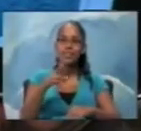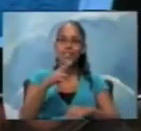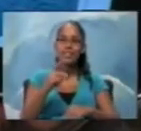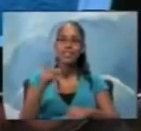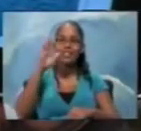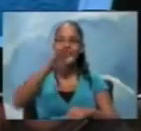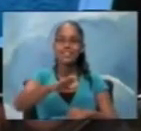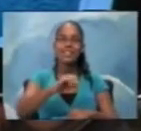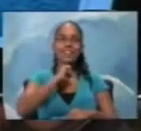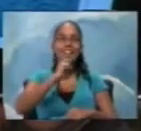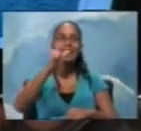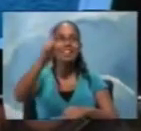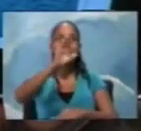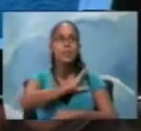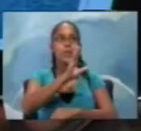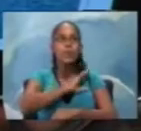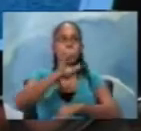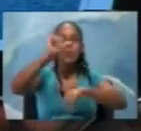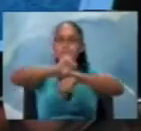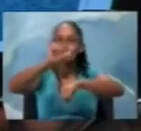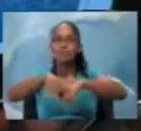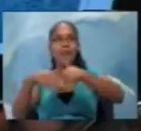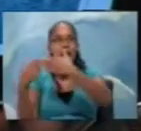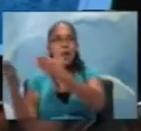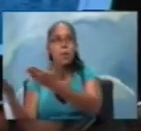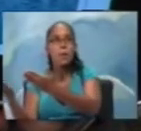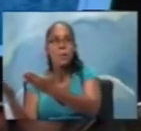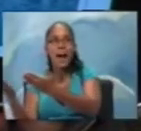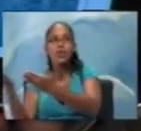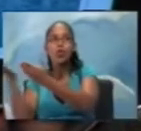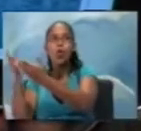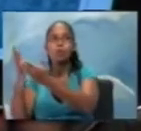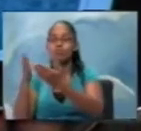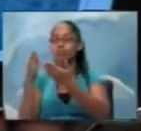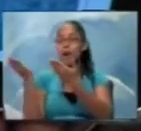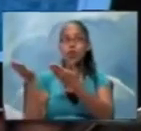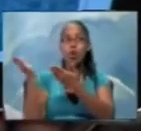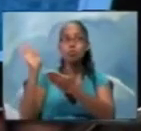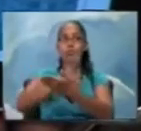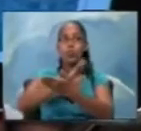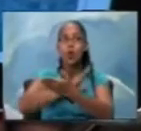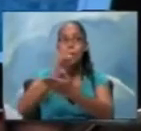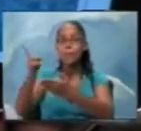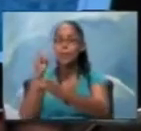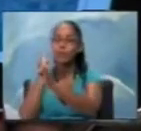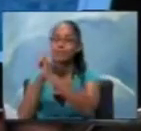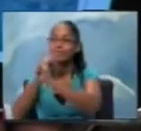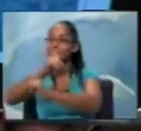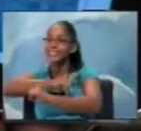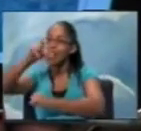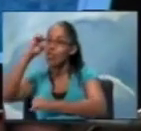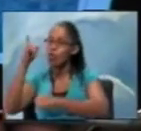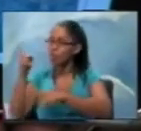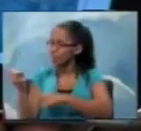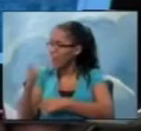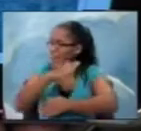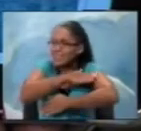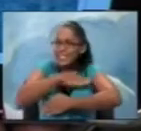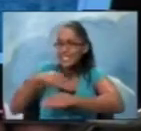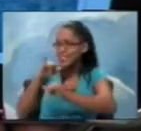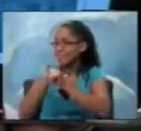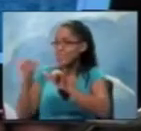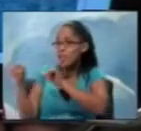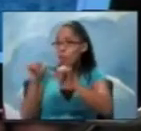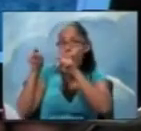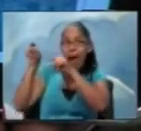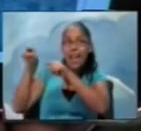barco! ¡Suéltame el barco! Ahí está el barco de Dios. Queremos un barco así como ese. no